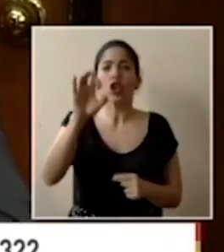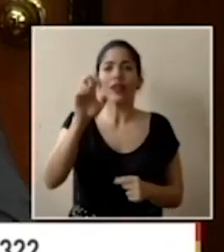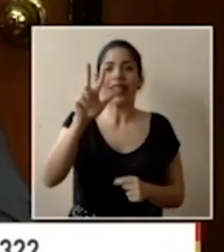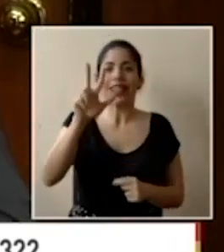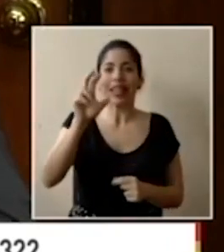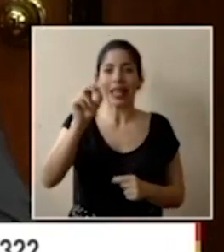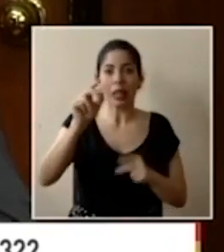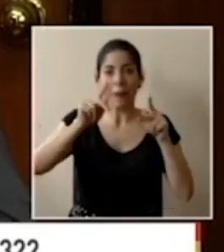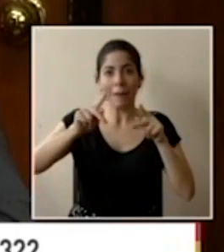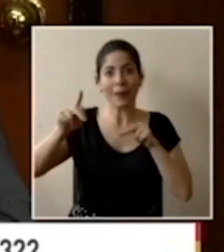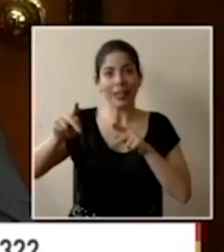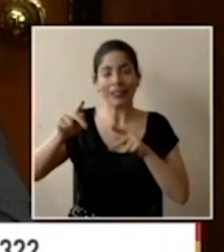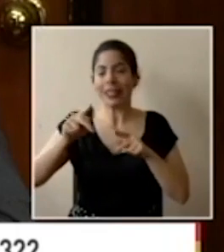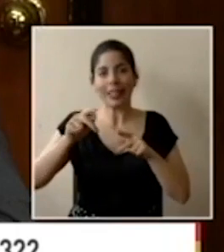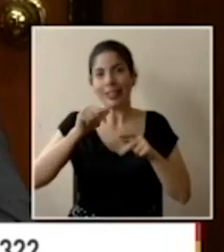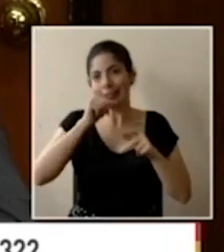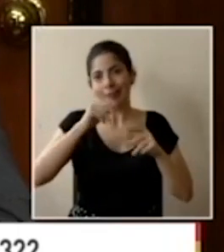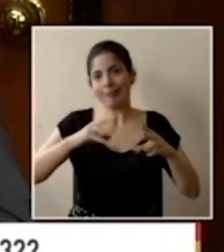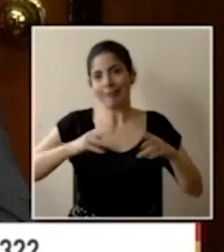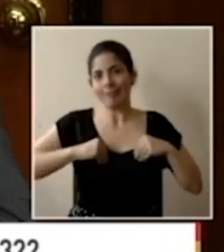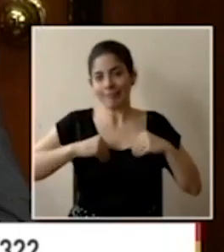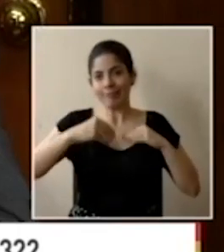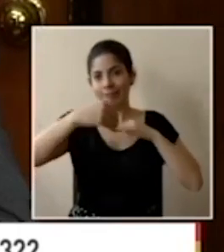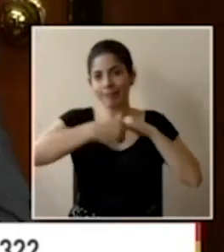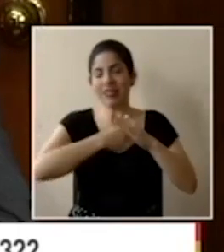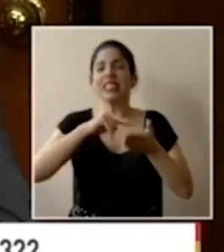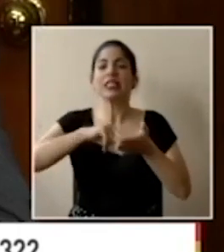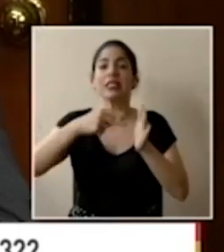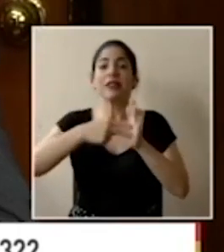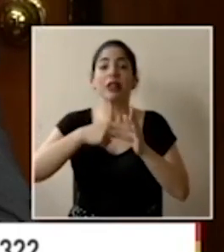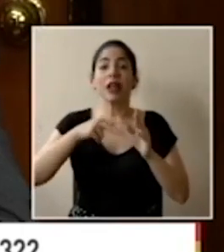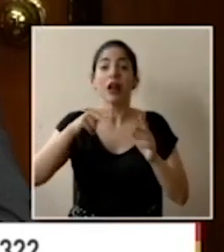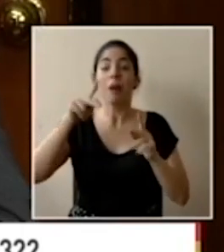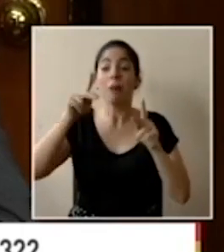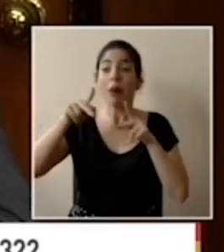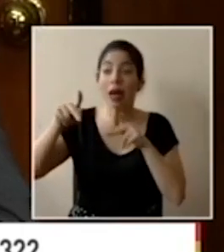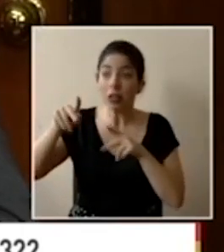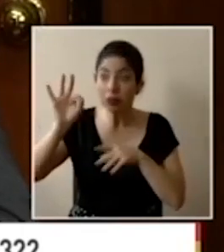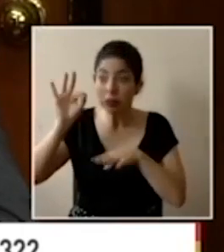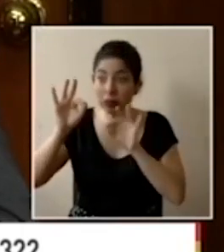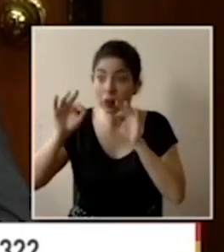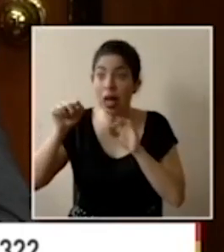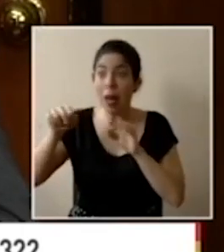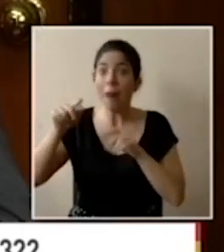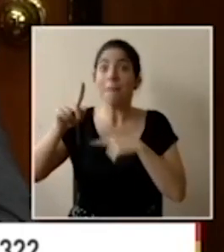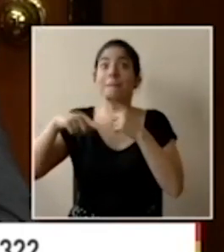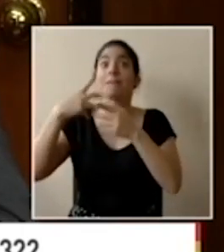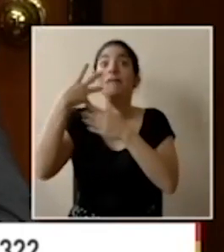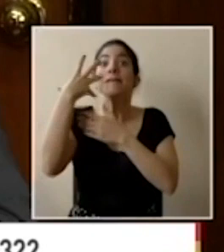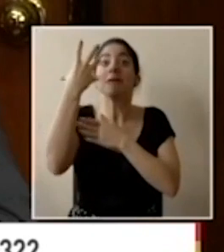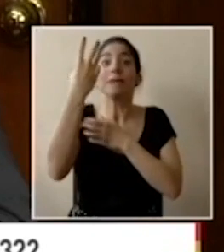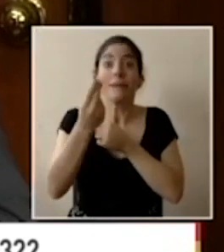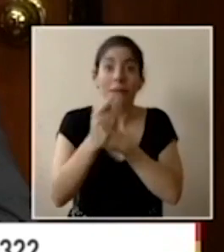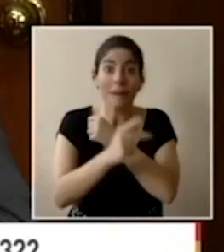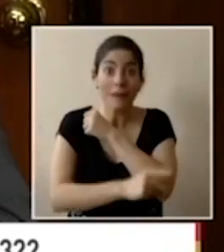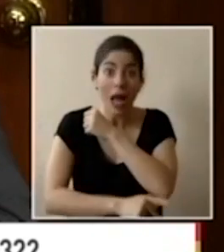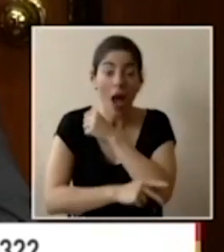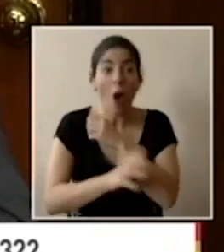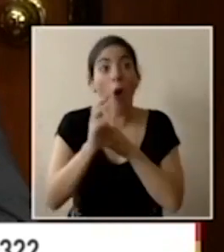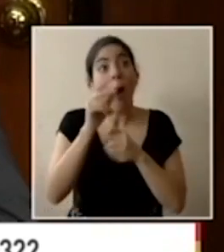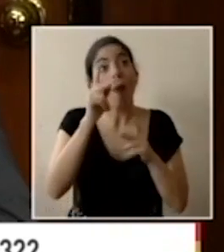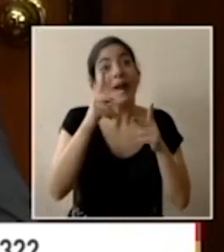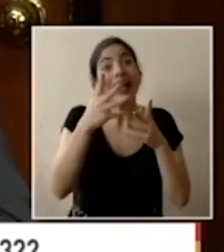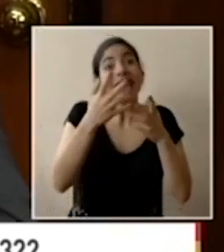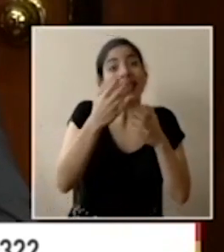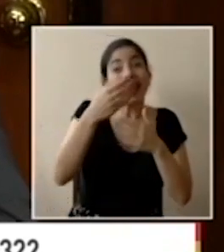930 personas rechazadas en este sector, es decir, que se localizaron saliendo del país la mayoría y algunos entrando, pero en el